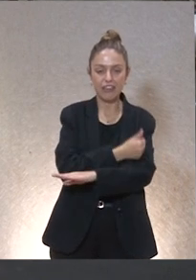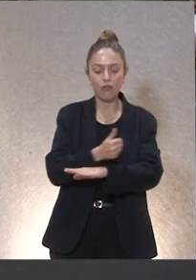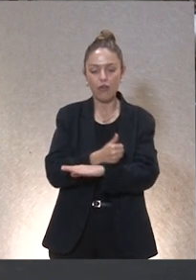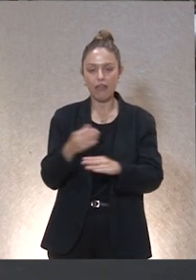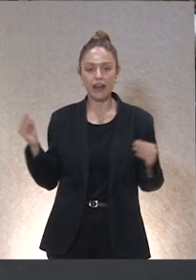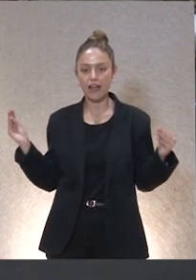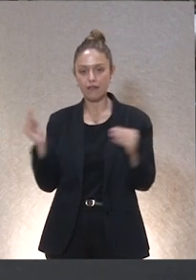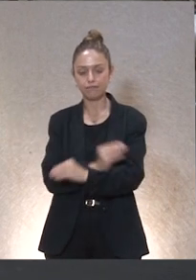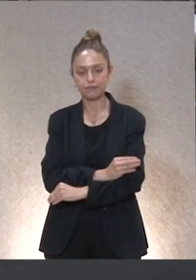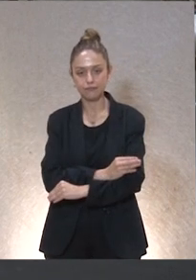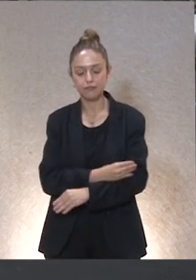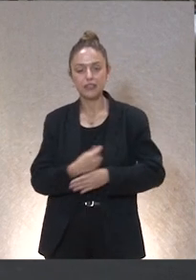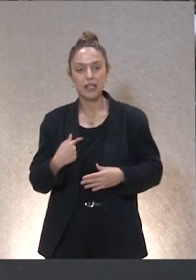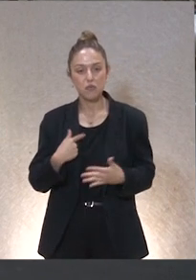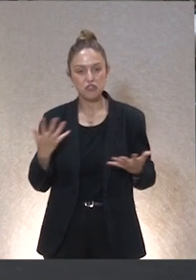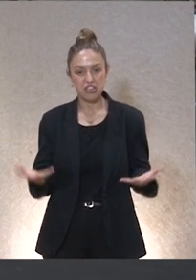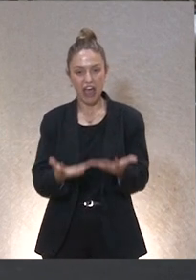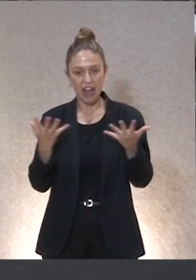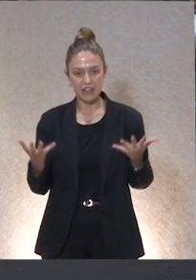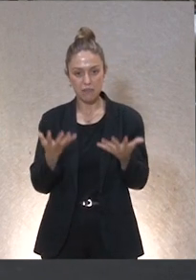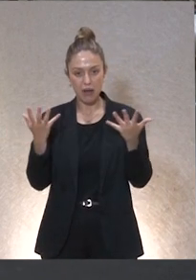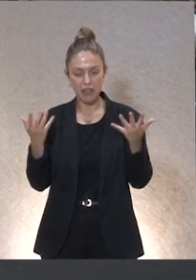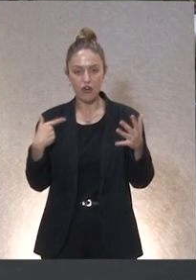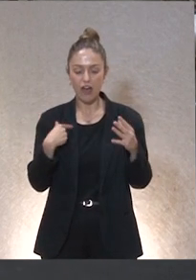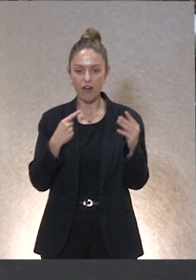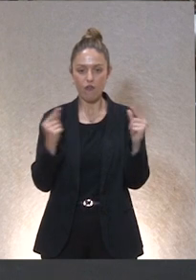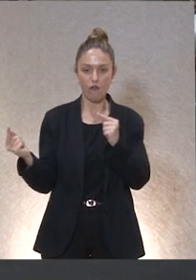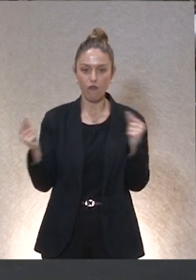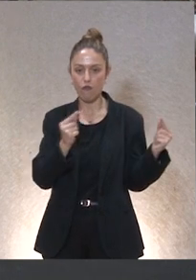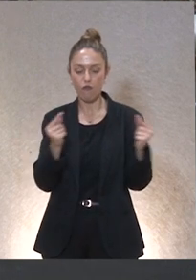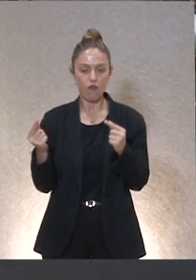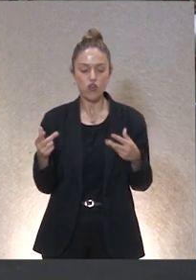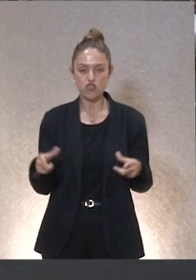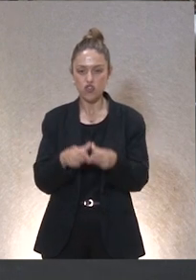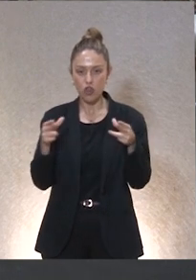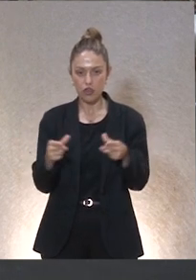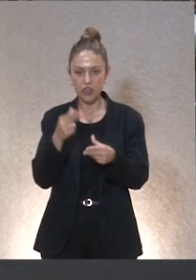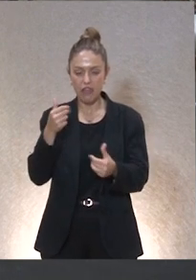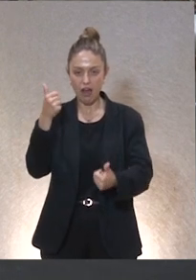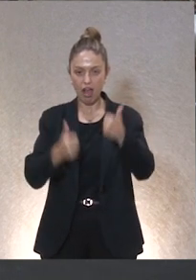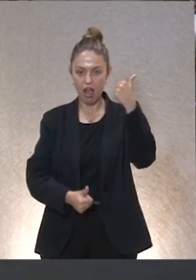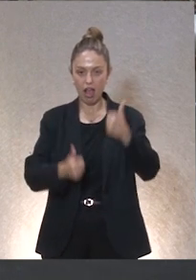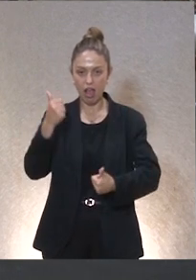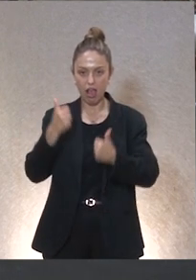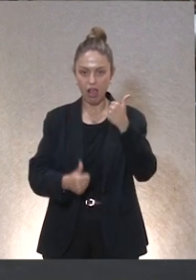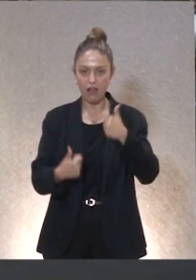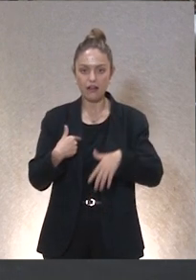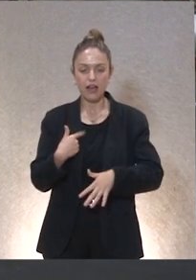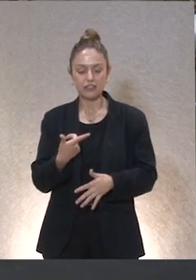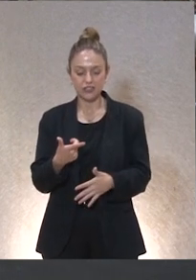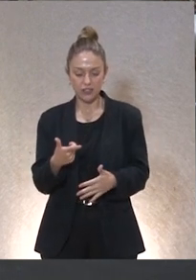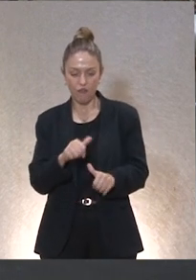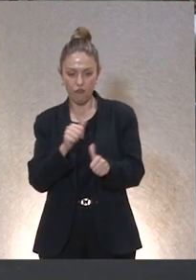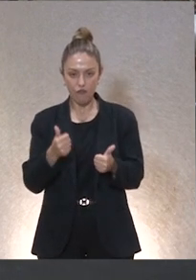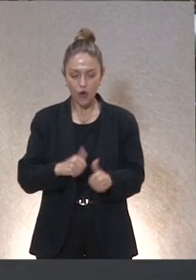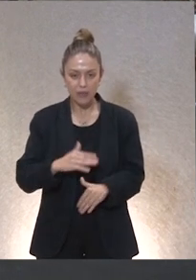ciudadanía hemos animado la polarización la confrontación social la confusión las malas maneras y